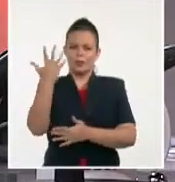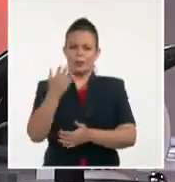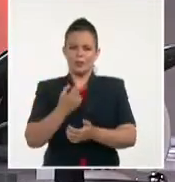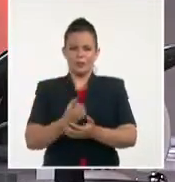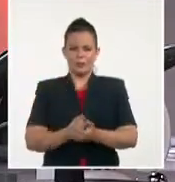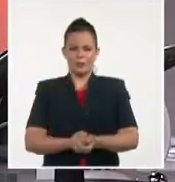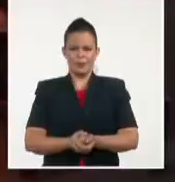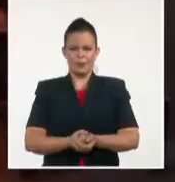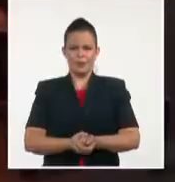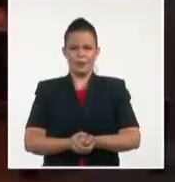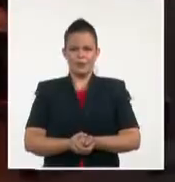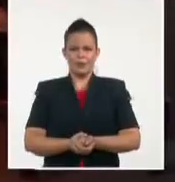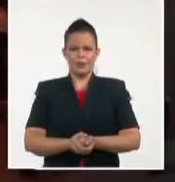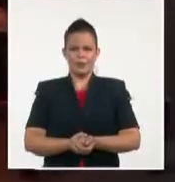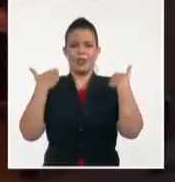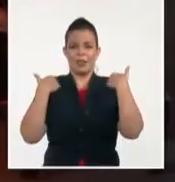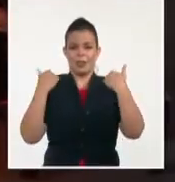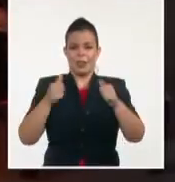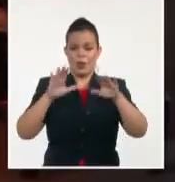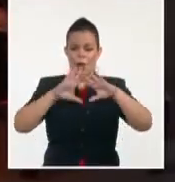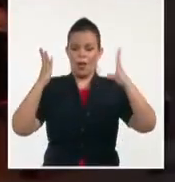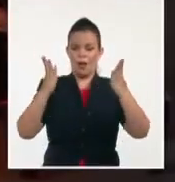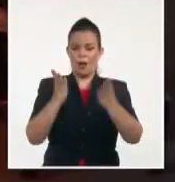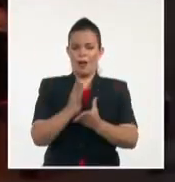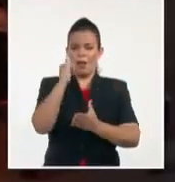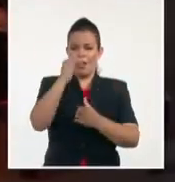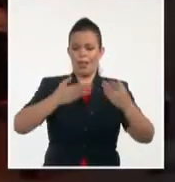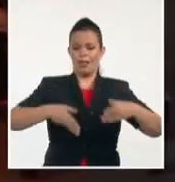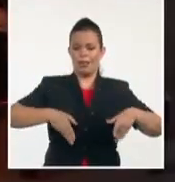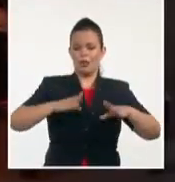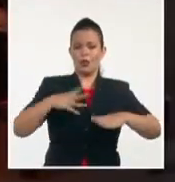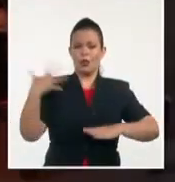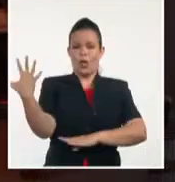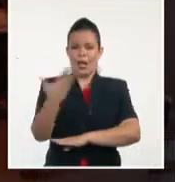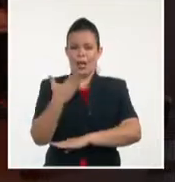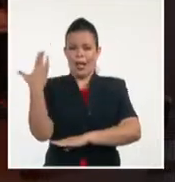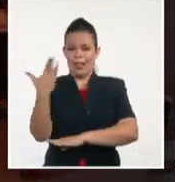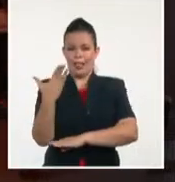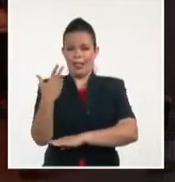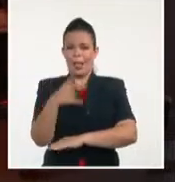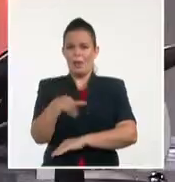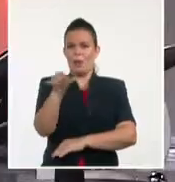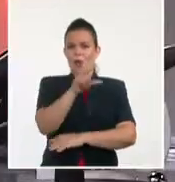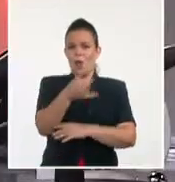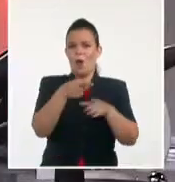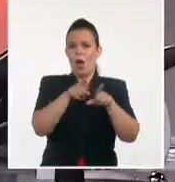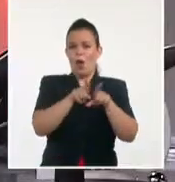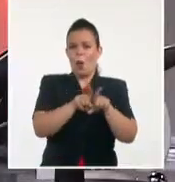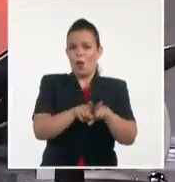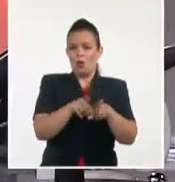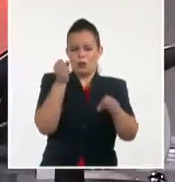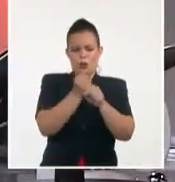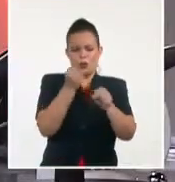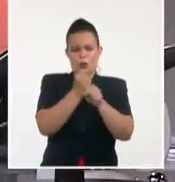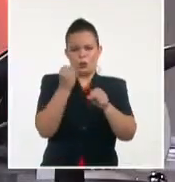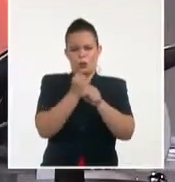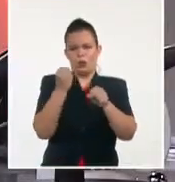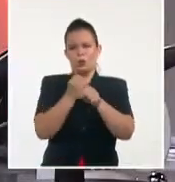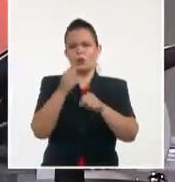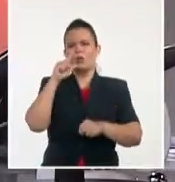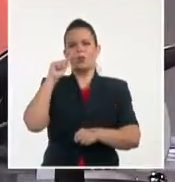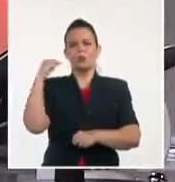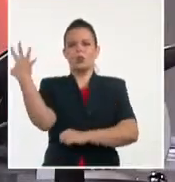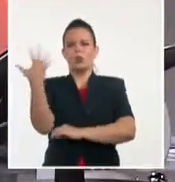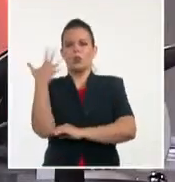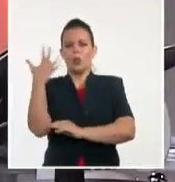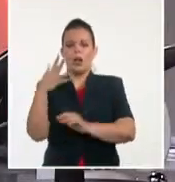Pasos Alberti, el director general del Instituto de Meteorología, está casi sin dormir como Rubiera y toda su tropa, porque han estado durante muchísimas